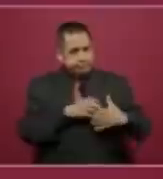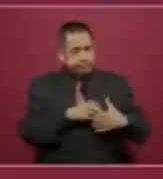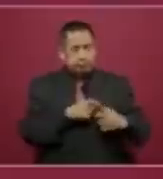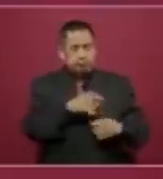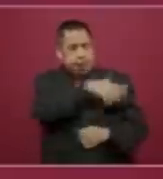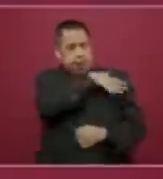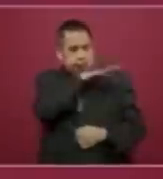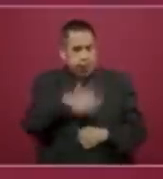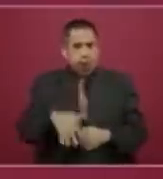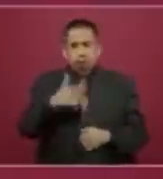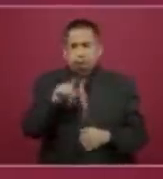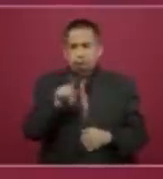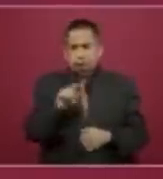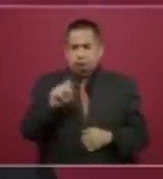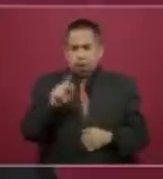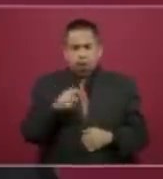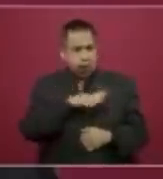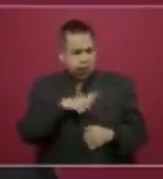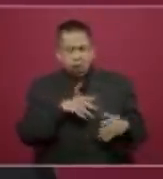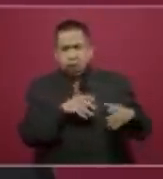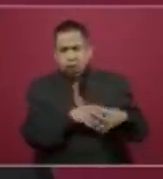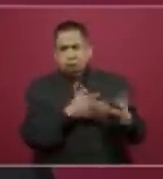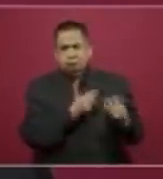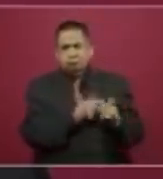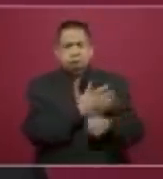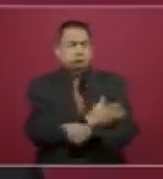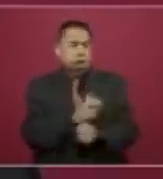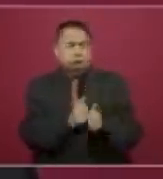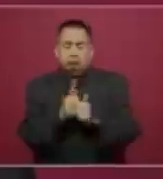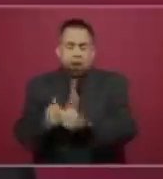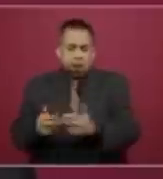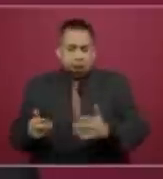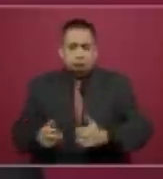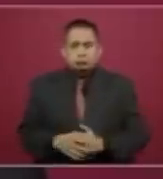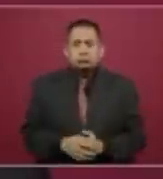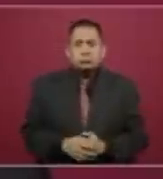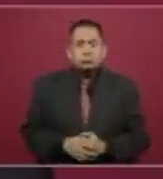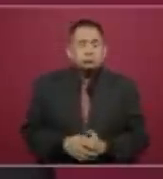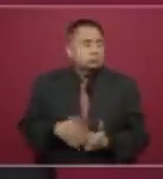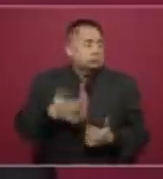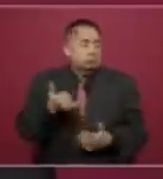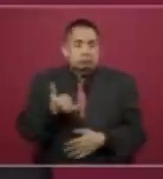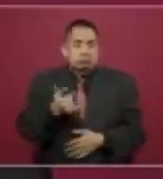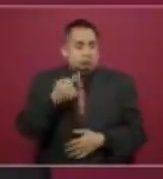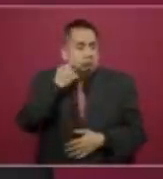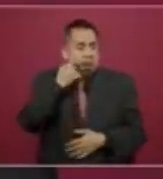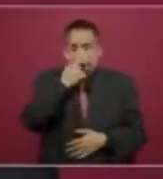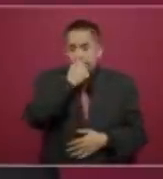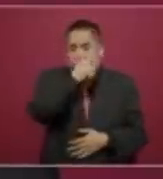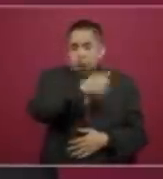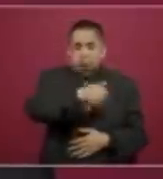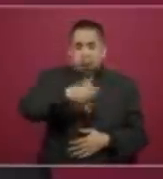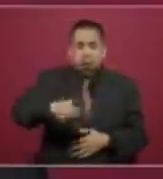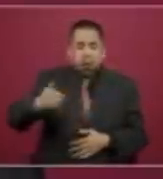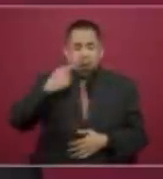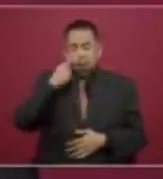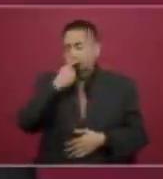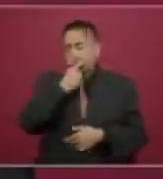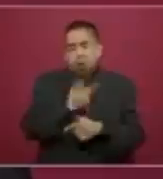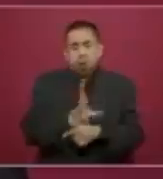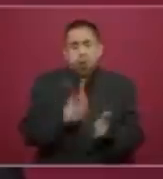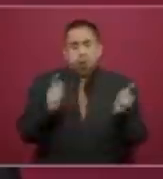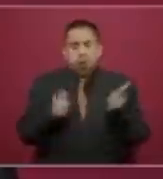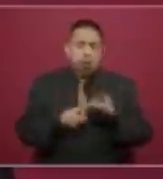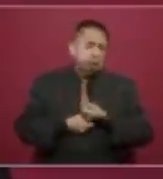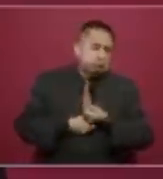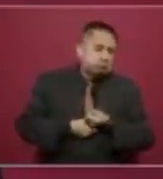general Zapata, pero pues cada quien es libre de